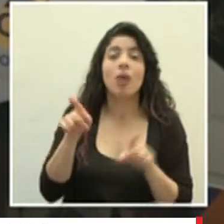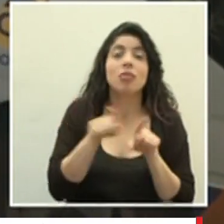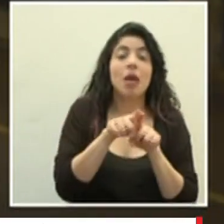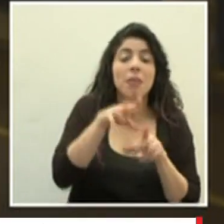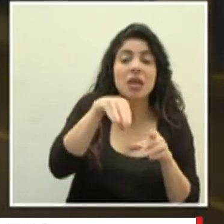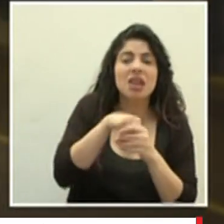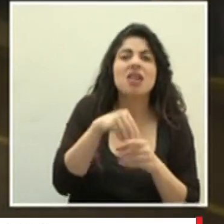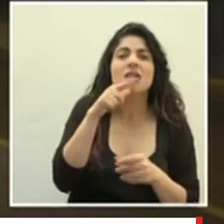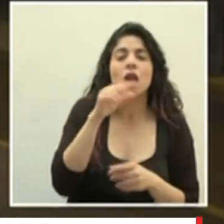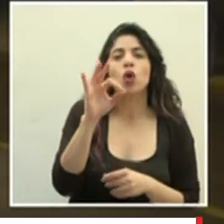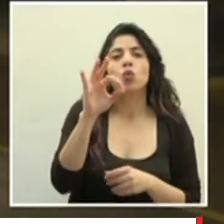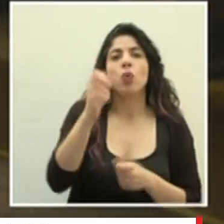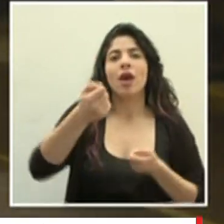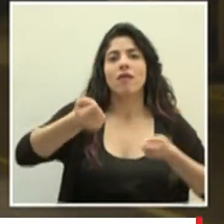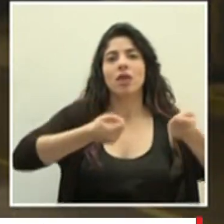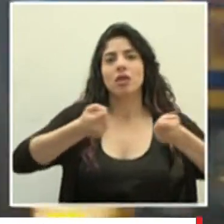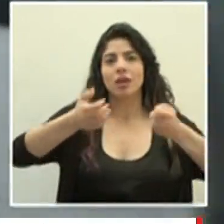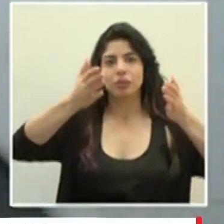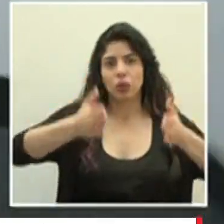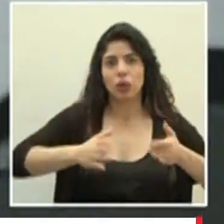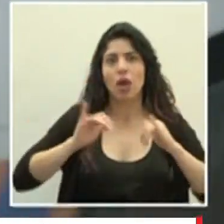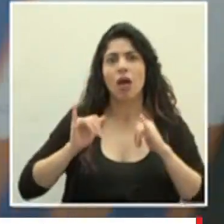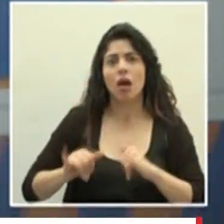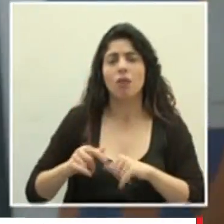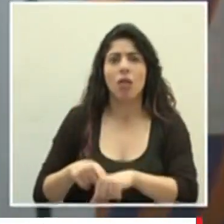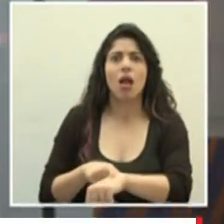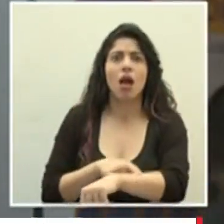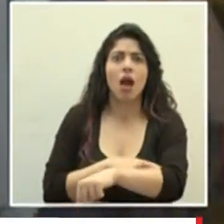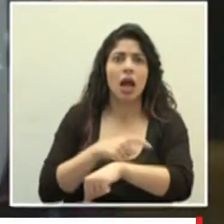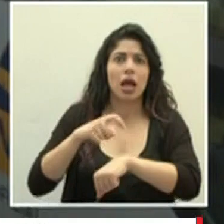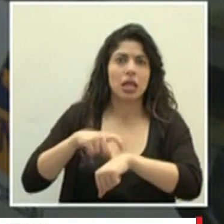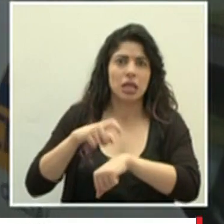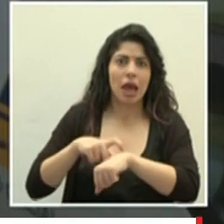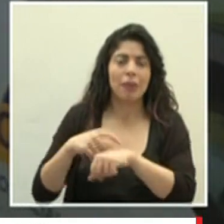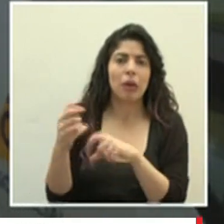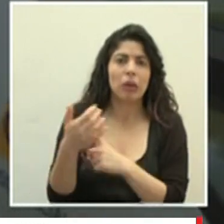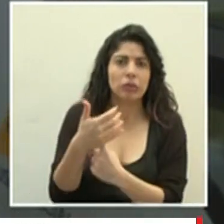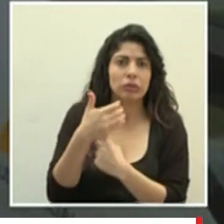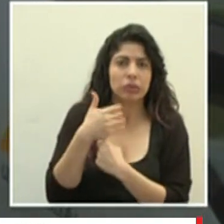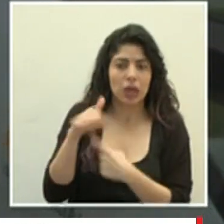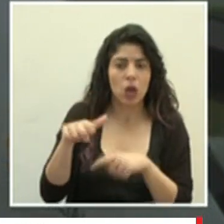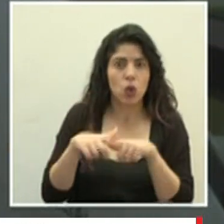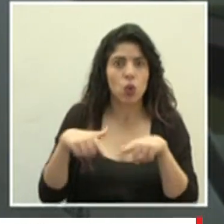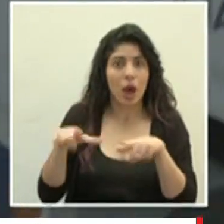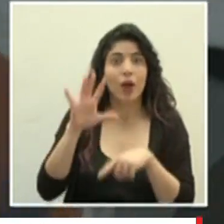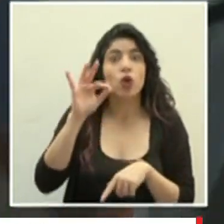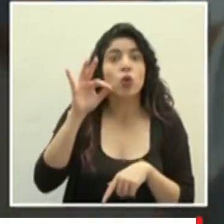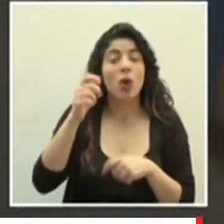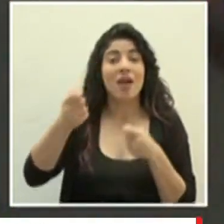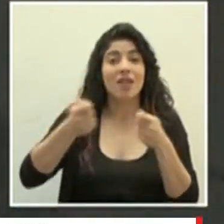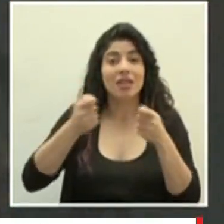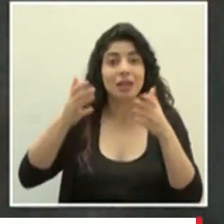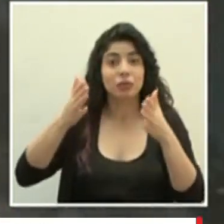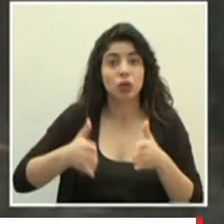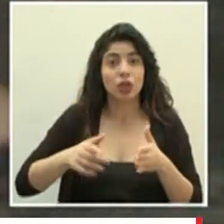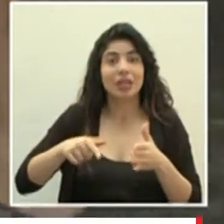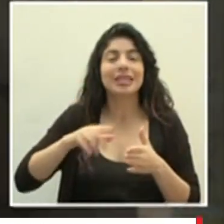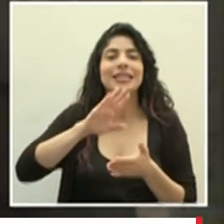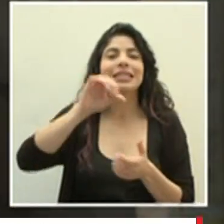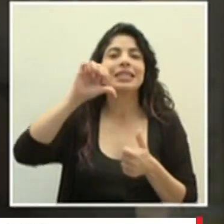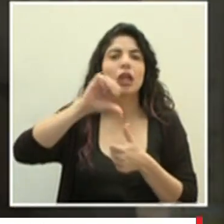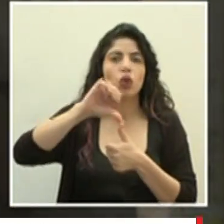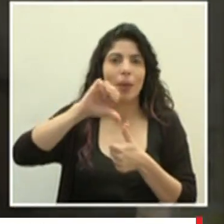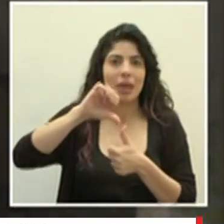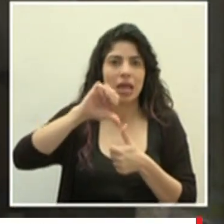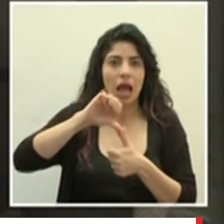transportistas estuvieron también durante un largo periodo aislados en este centro, 9 transportistas centroamericanos